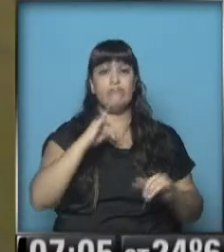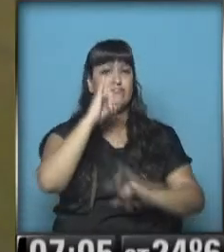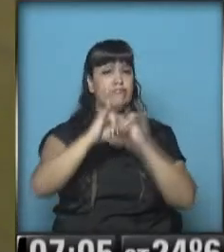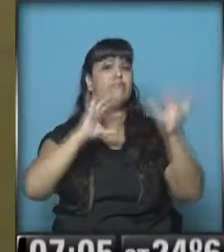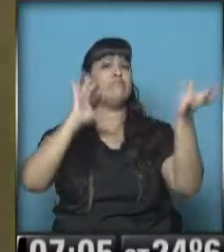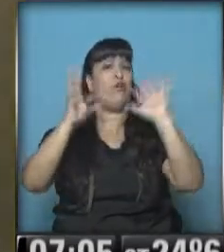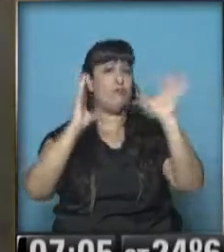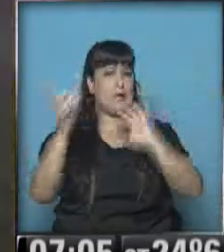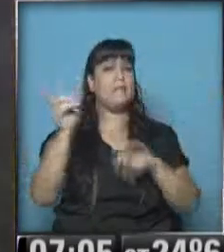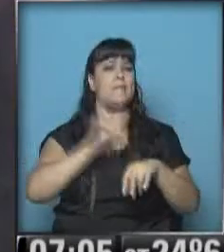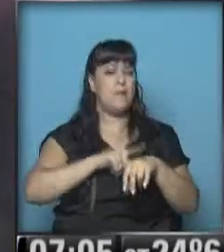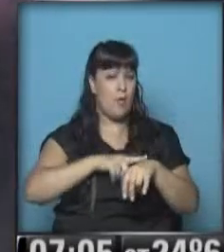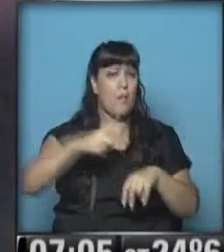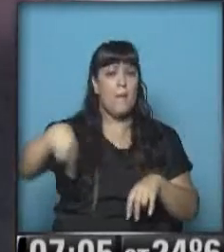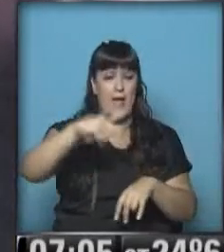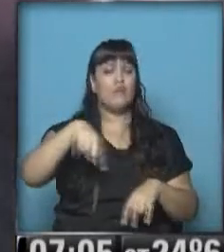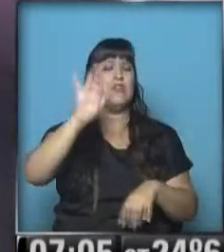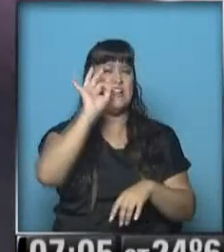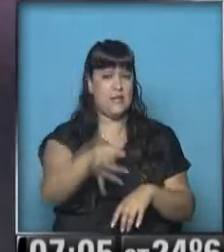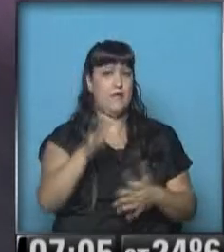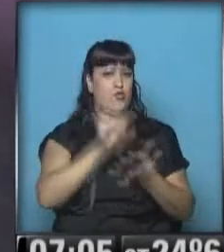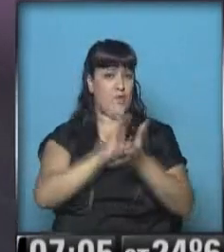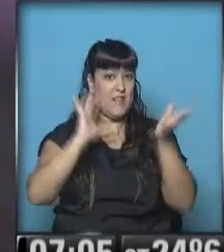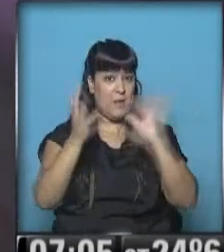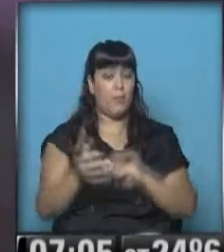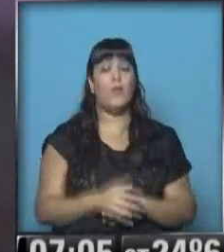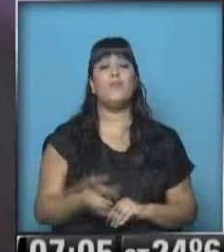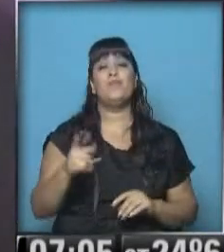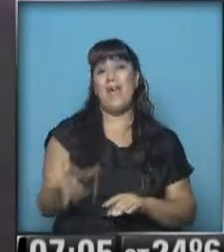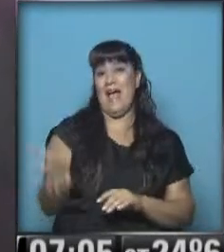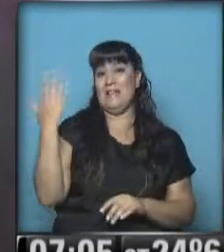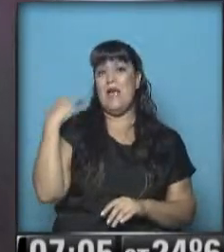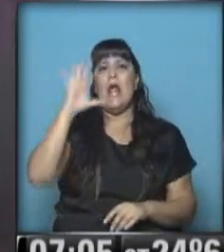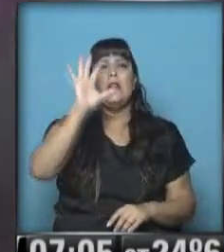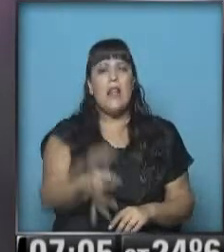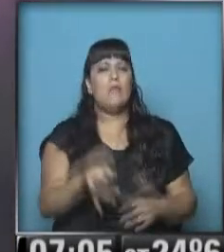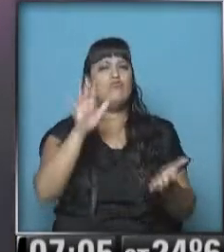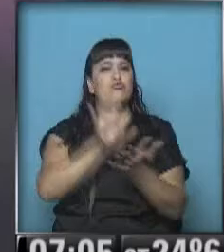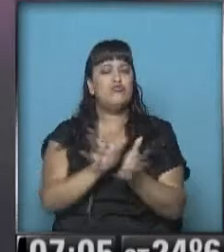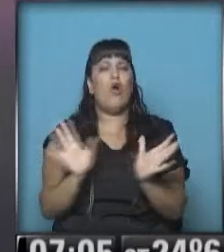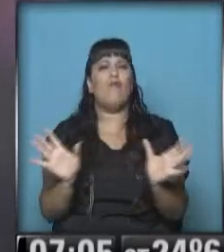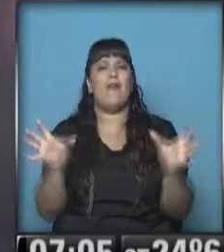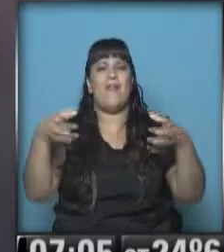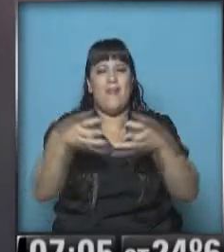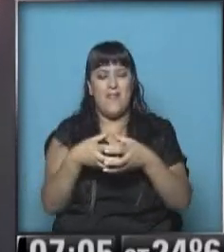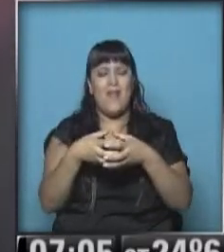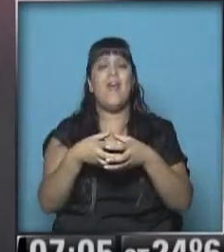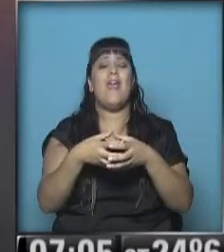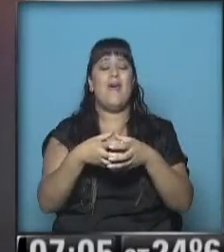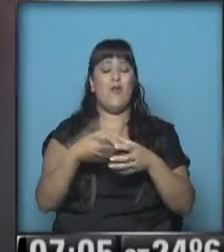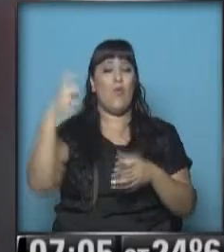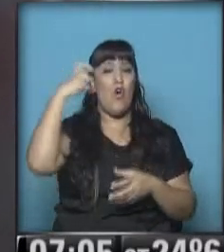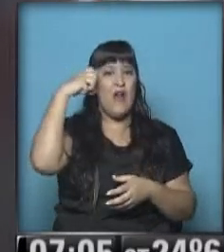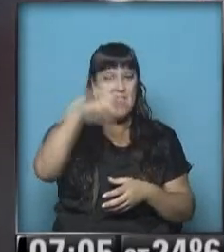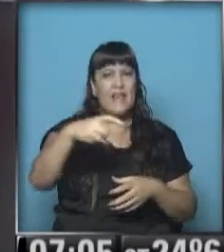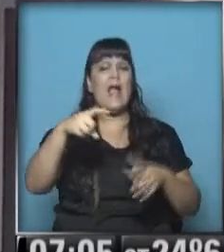cada instante para que usted tenga toda la información. A ver, cuando ayer nos enterábamos de las conclusiones a las cuales había llegado el radicalismo en